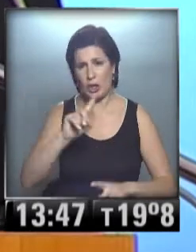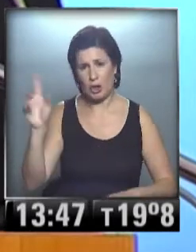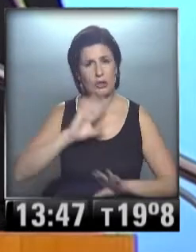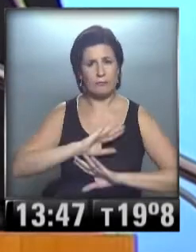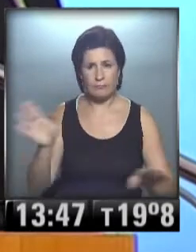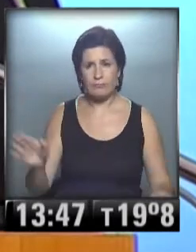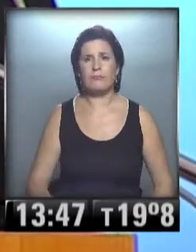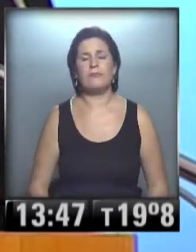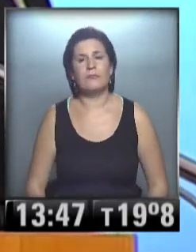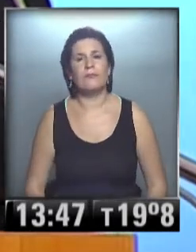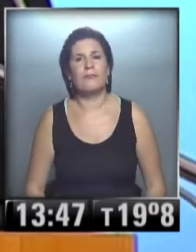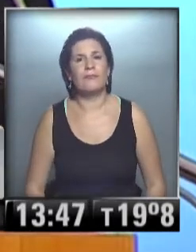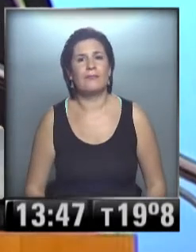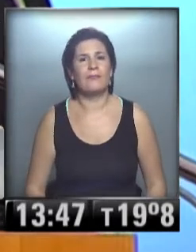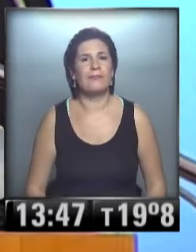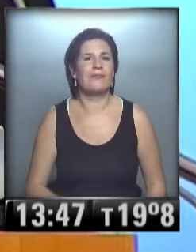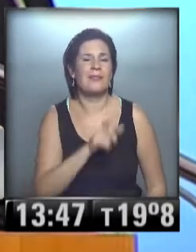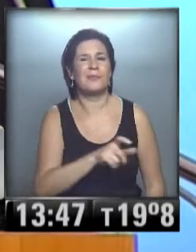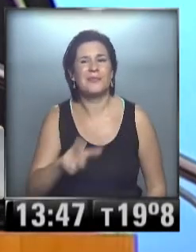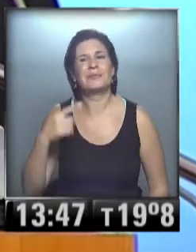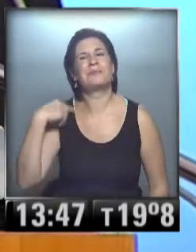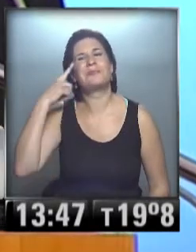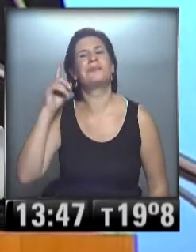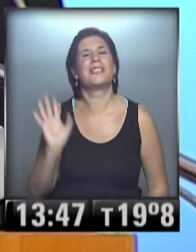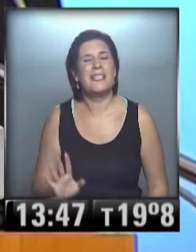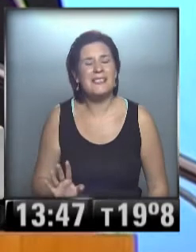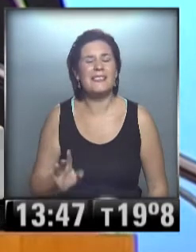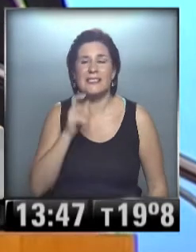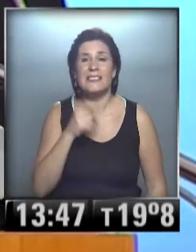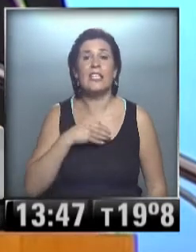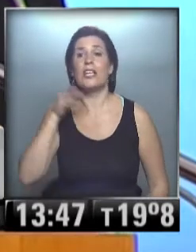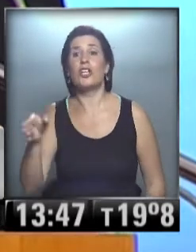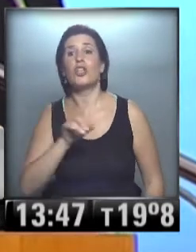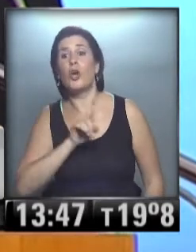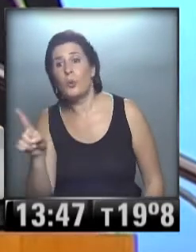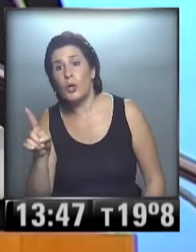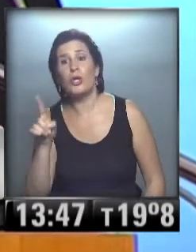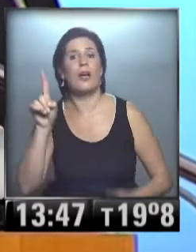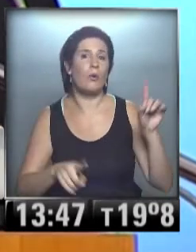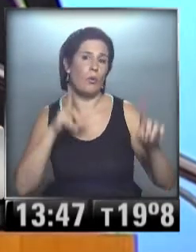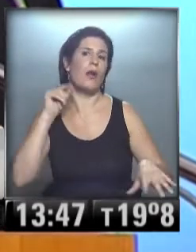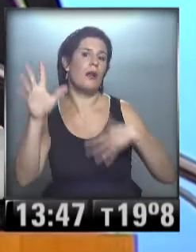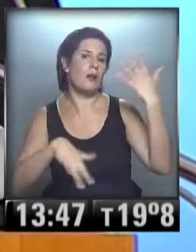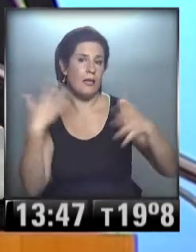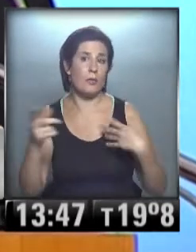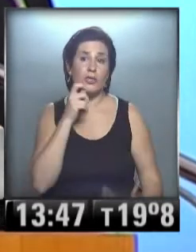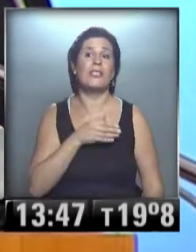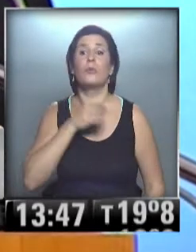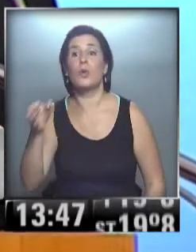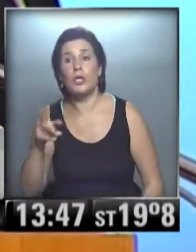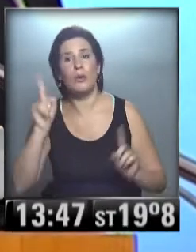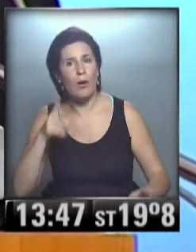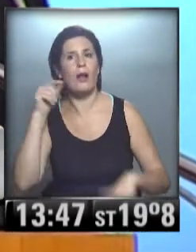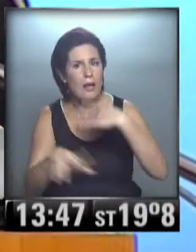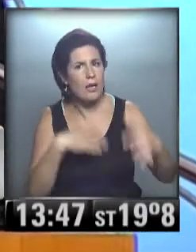de ese gataflorismo intelectual, porque supongo que si no asistía iba a ser un escándalo y si iba, iba a ser otro